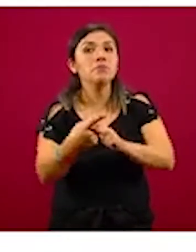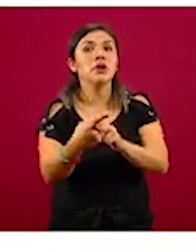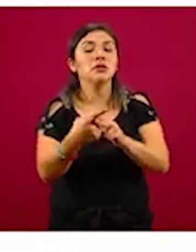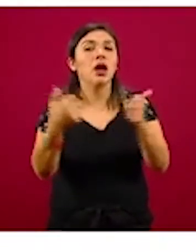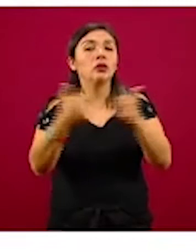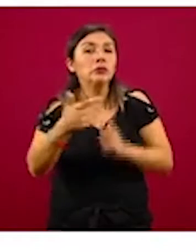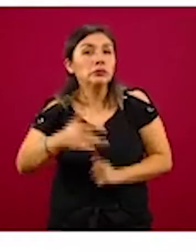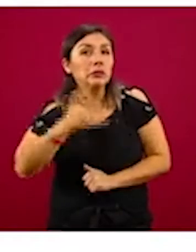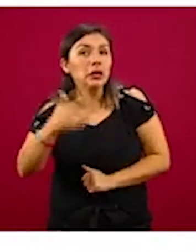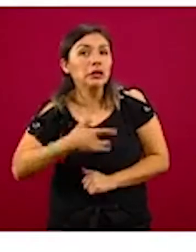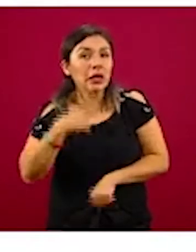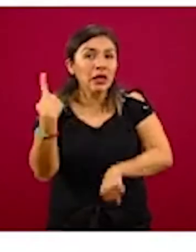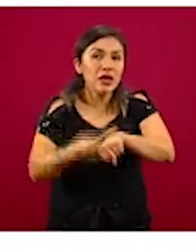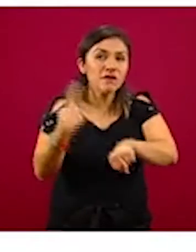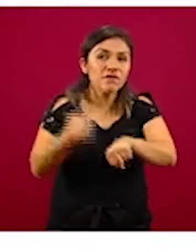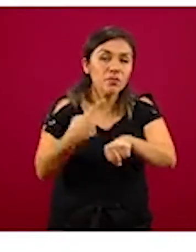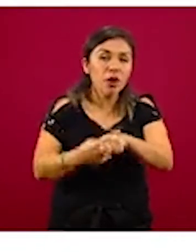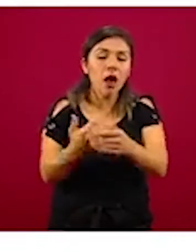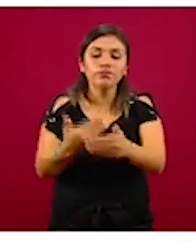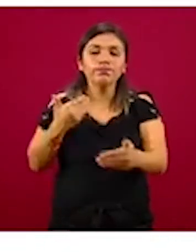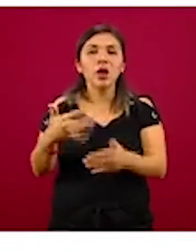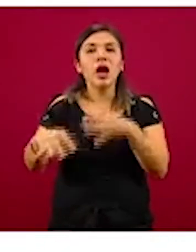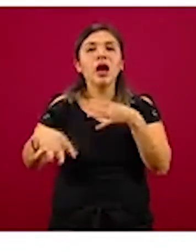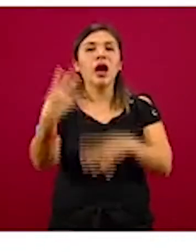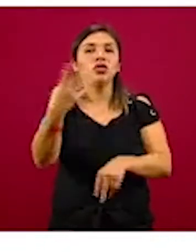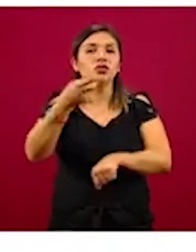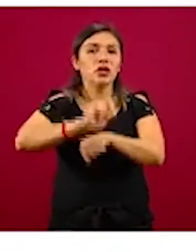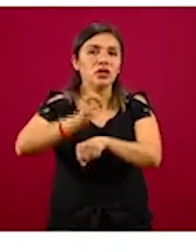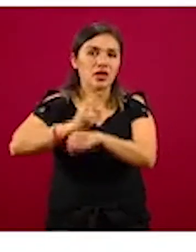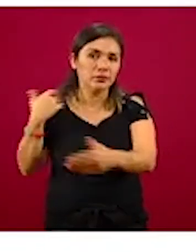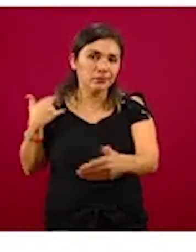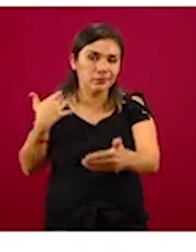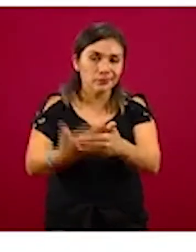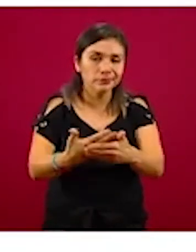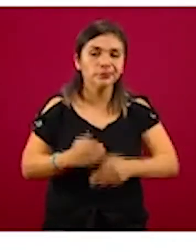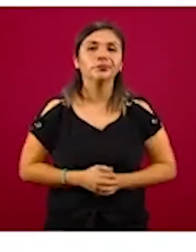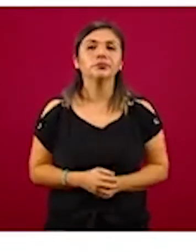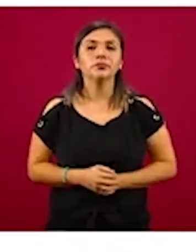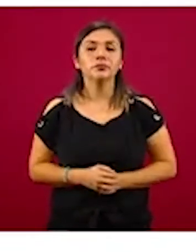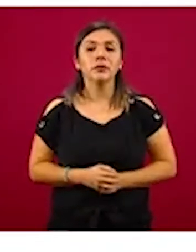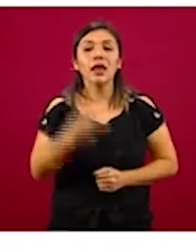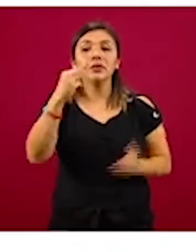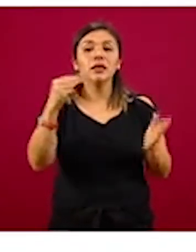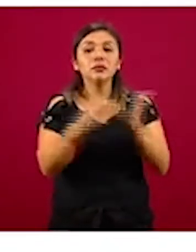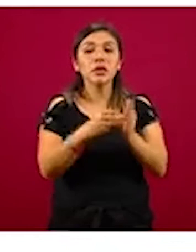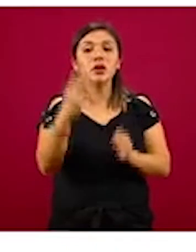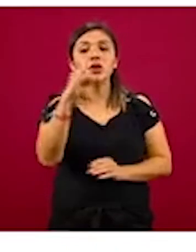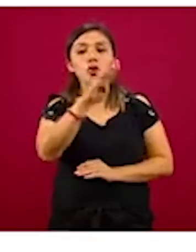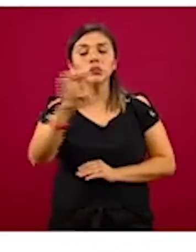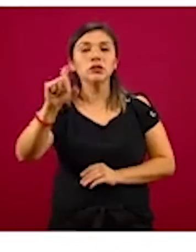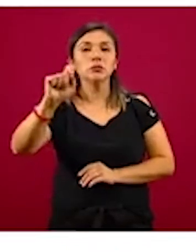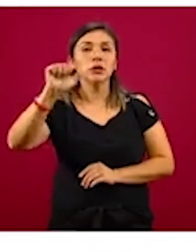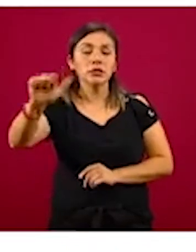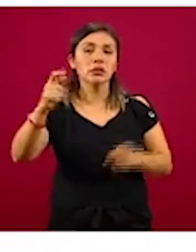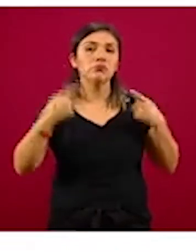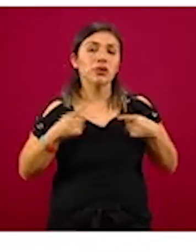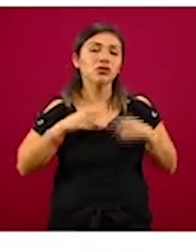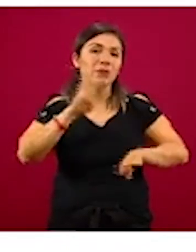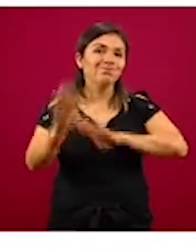8.817, los que iniciaron con signos y síntomas de enfermedad en los últimos 14 días.